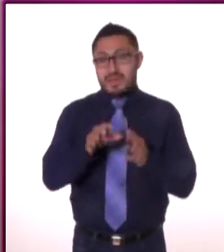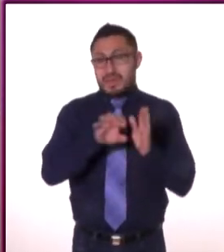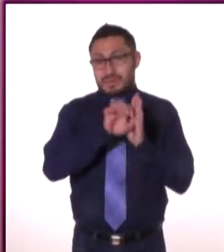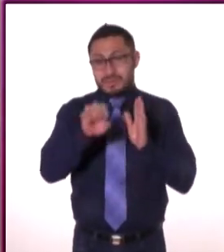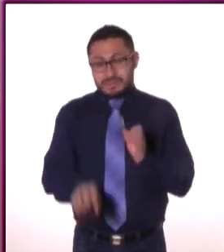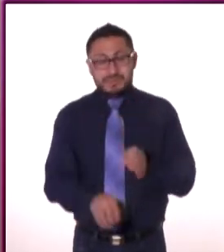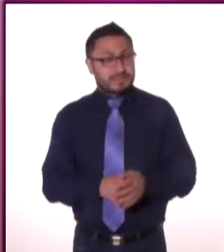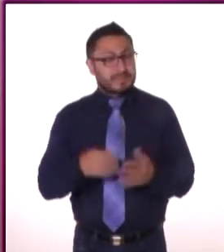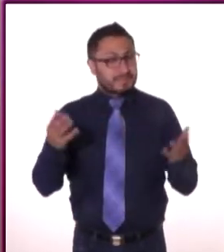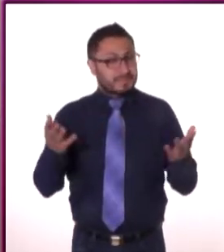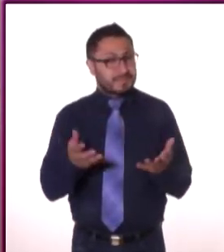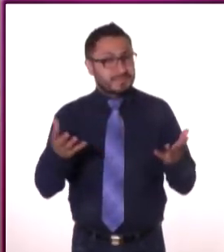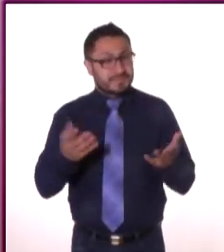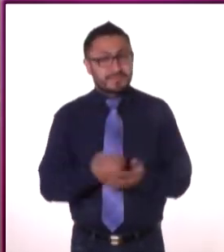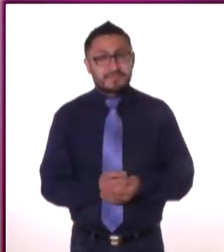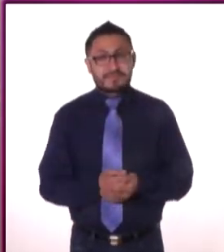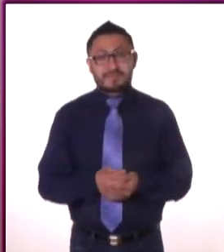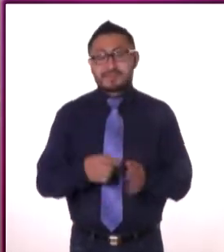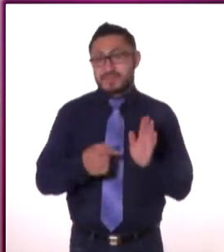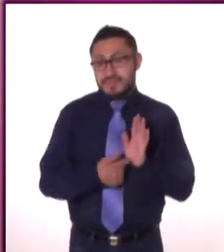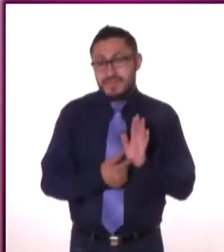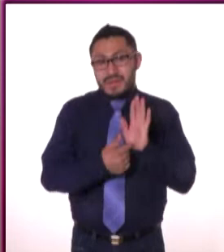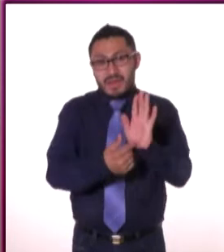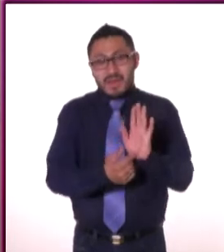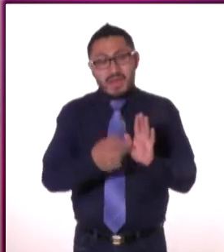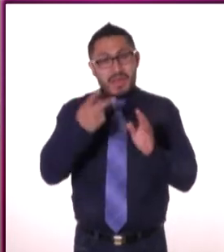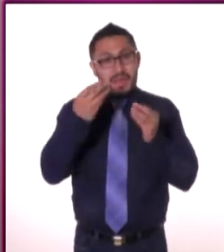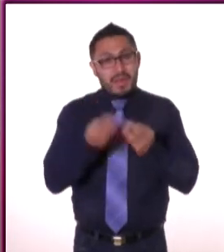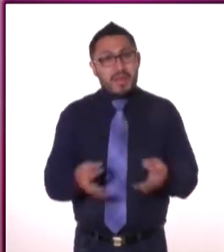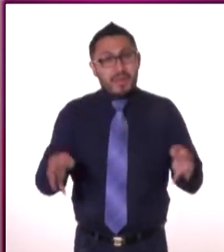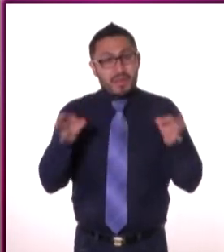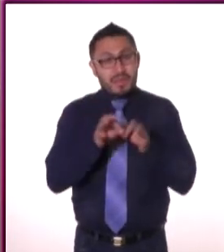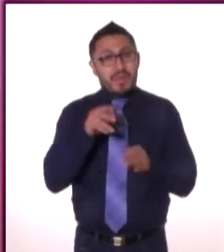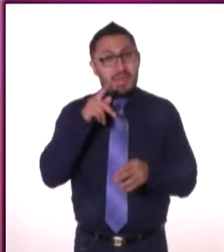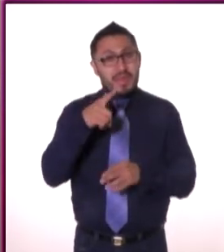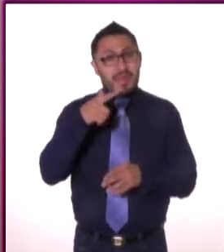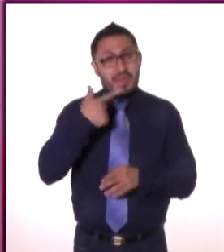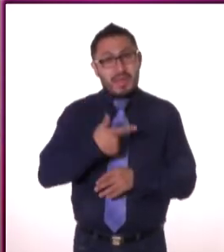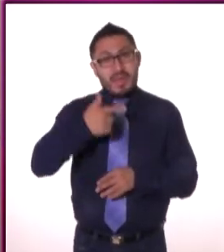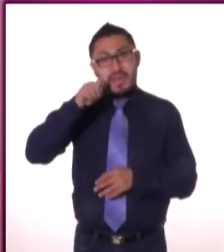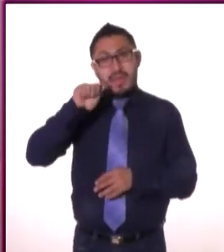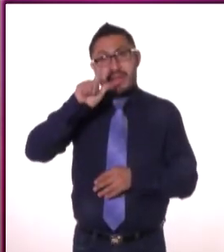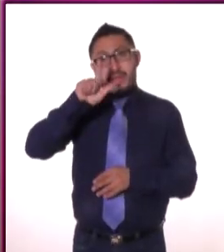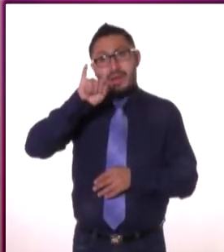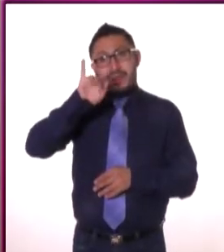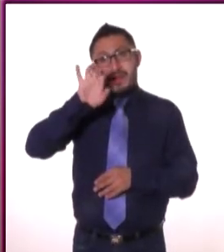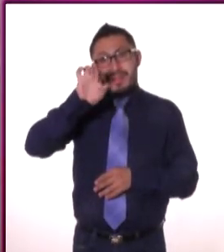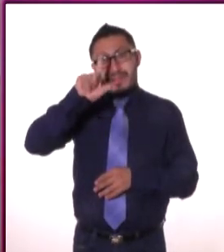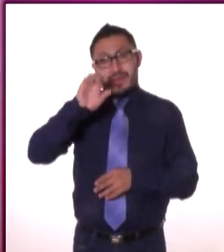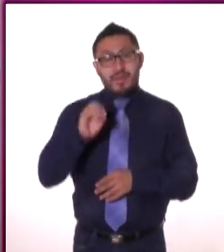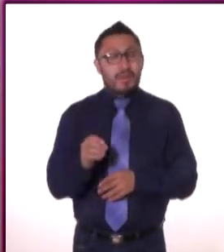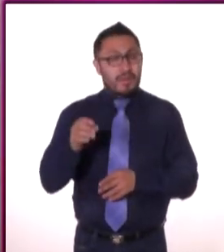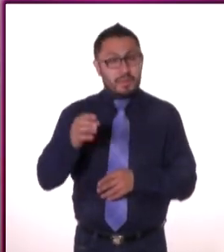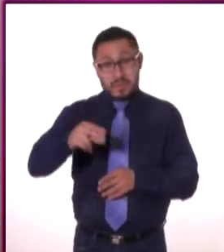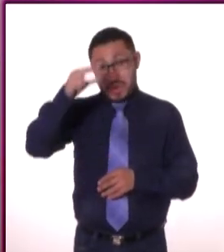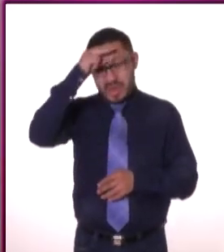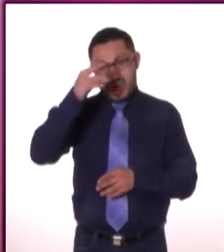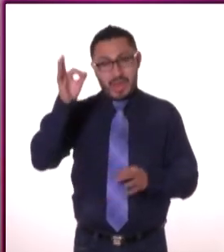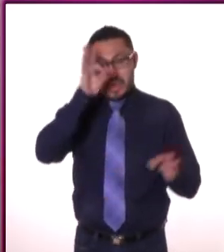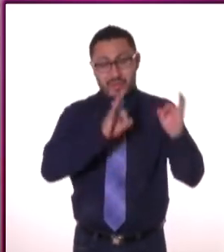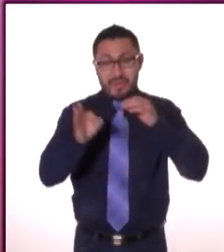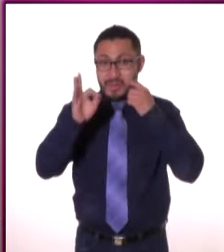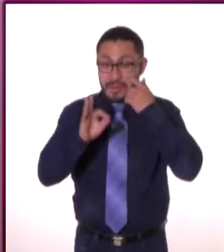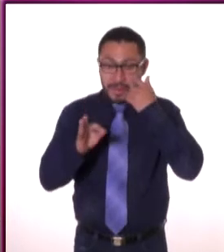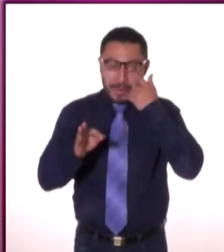extensísima. Por ejemplo, y para dar una muestra de su gran importancia, el propio Galileo, otro genio de la